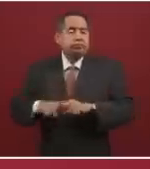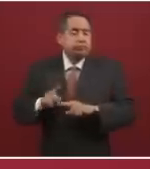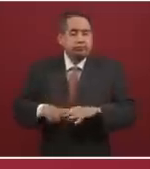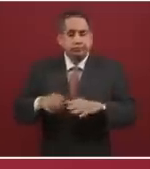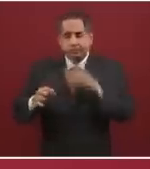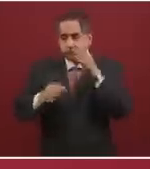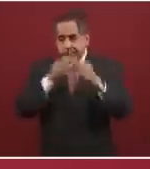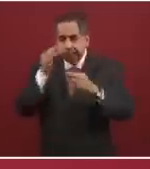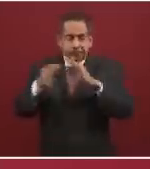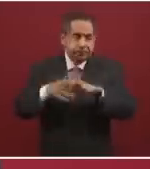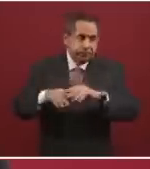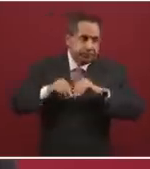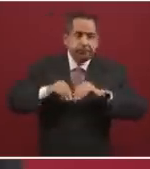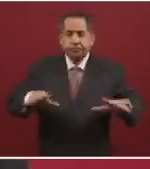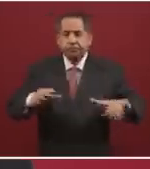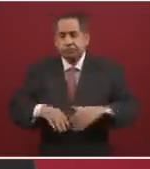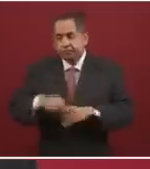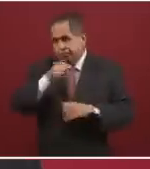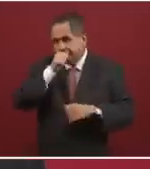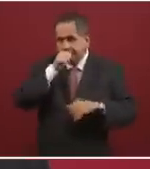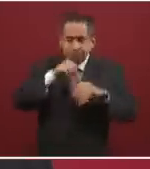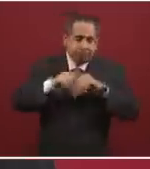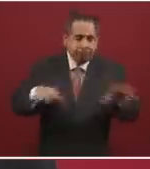para combatir